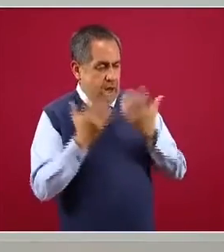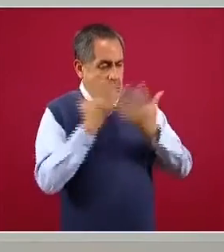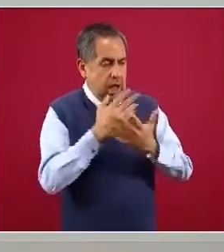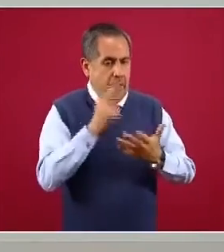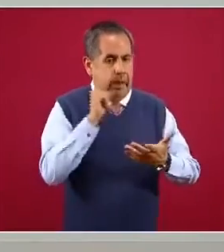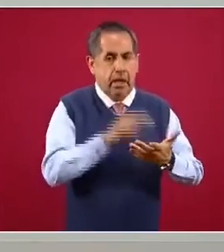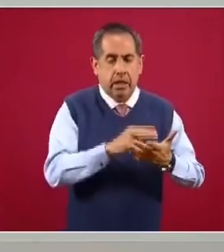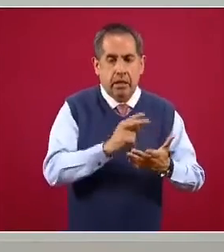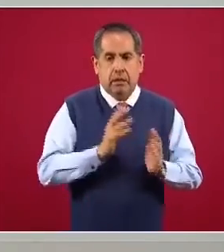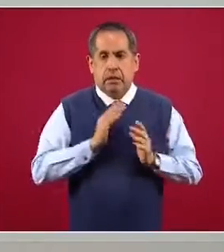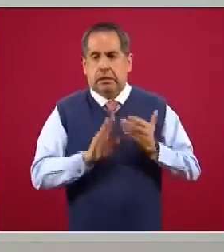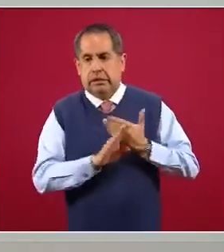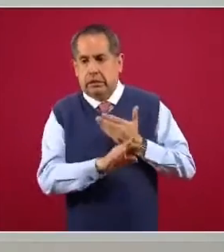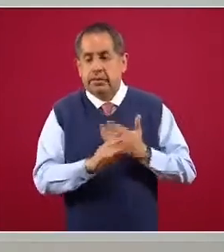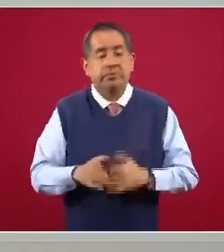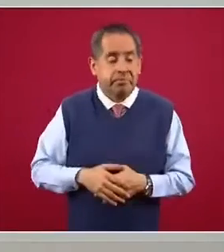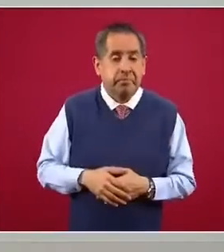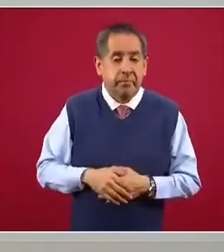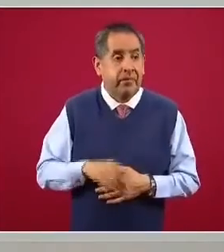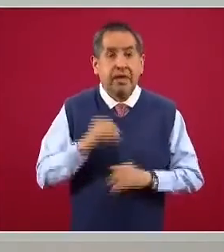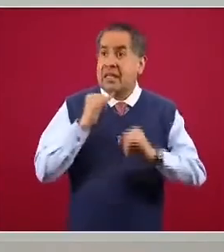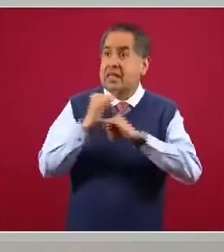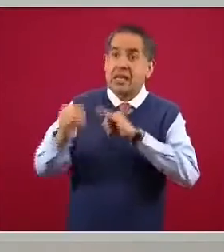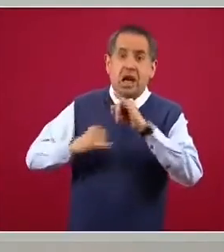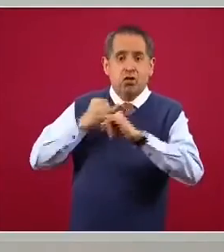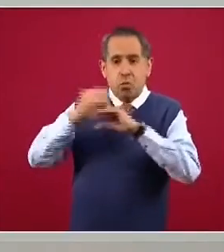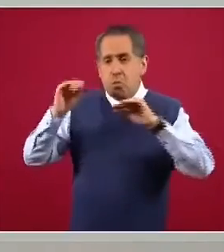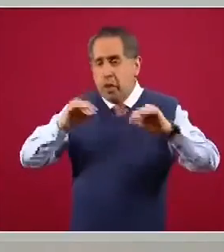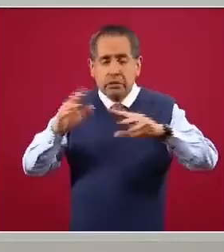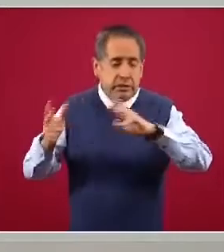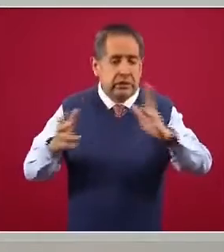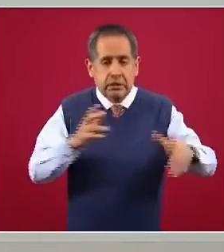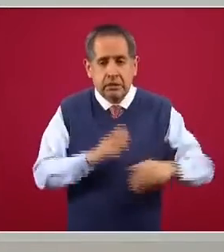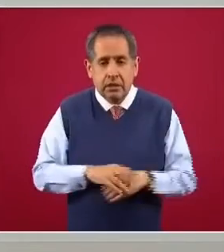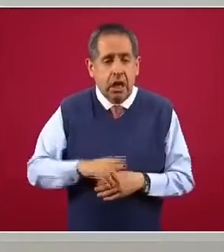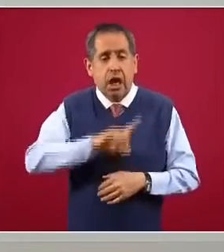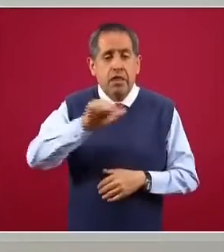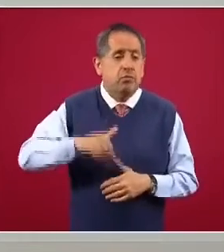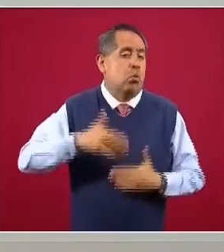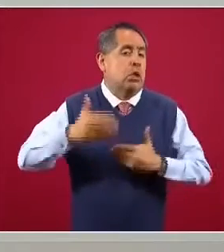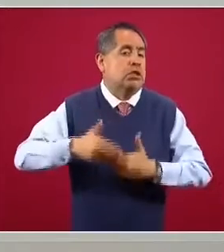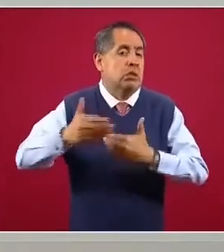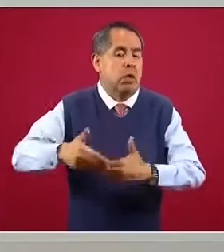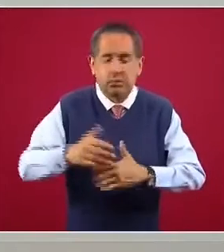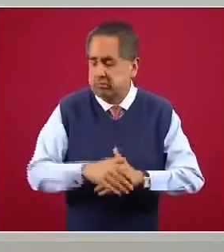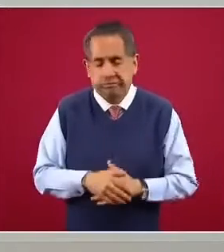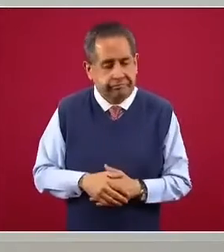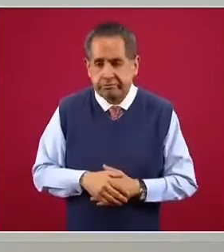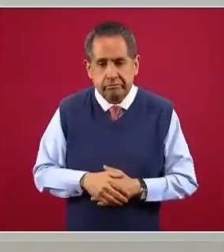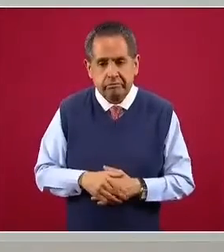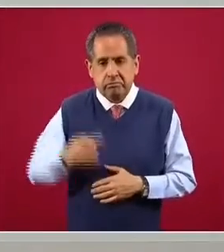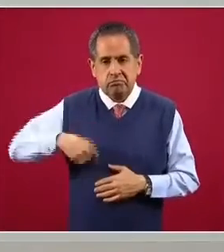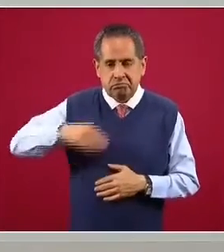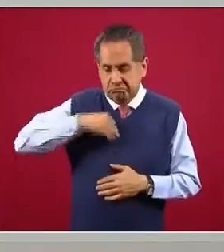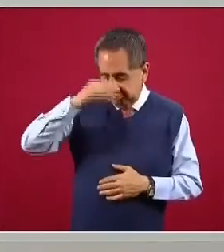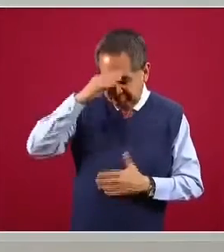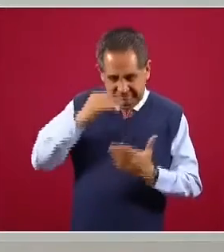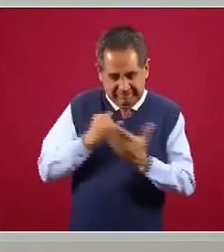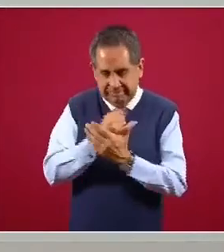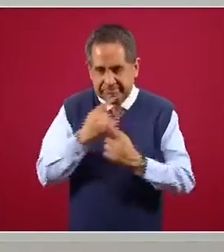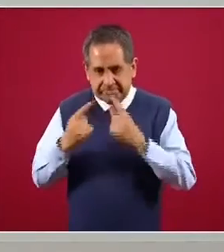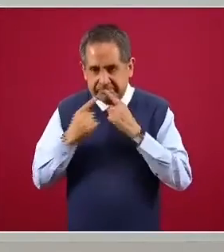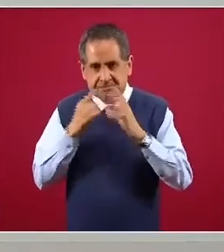propuso como y se movió también en organismos internacionales la posibilidad de posponerlo, justo consideramos, hicimos